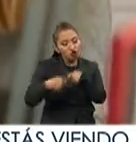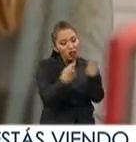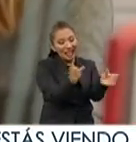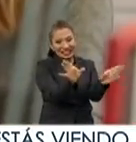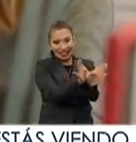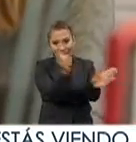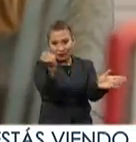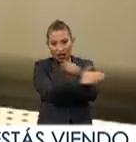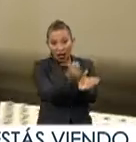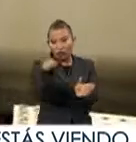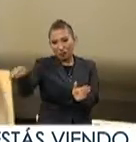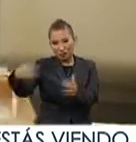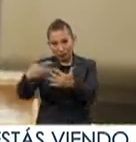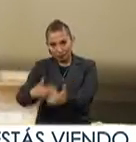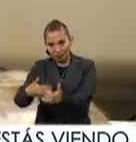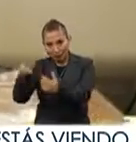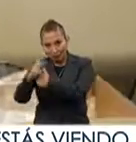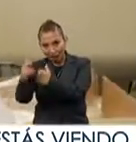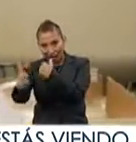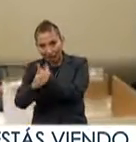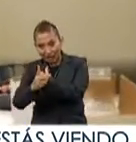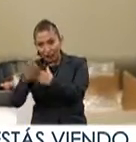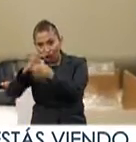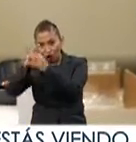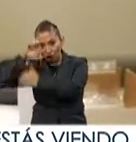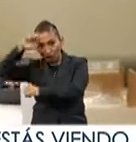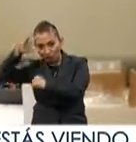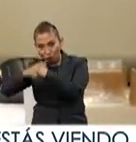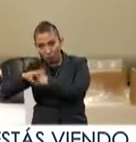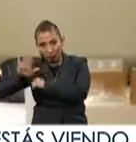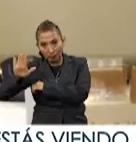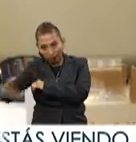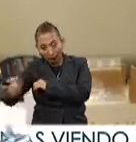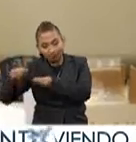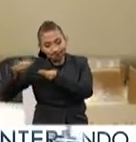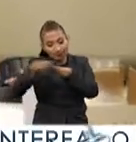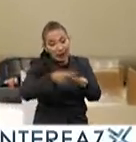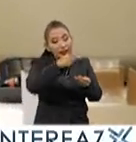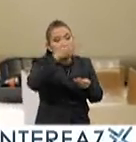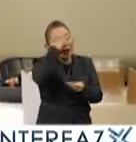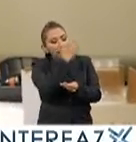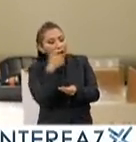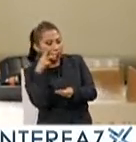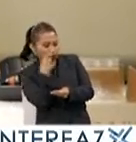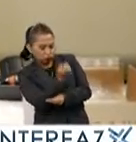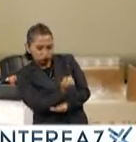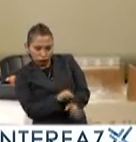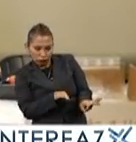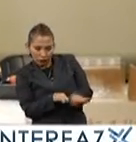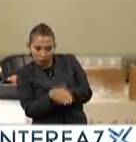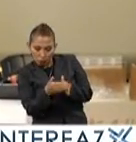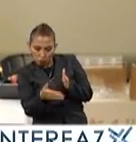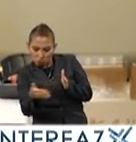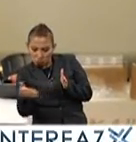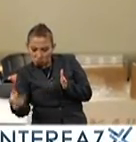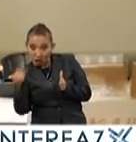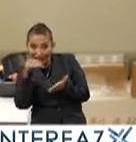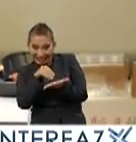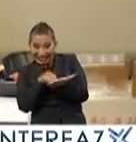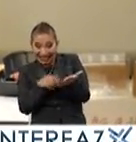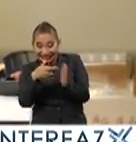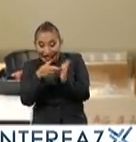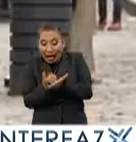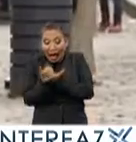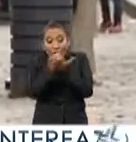un certificado por parte del país y de la Unión Europea, así como una evaluación de su desempeño. Estas